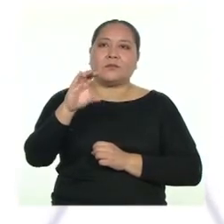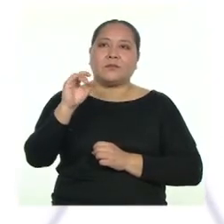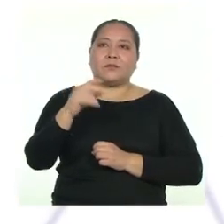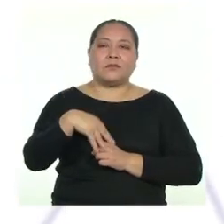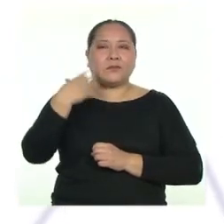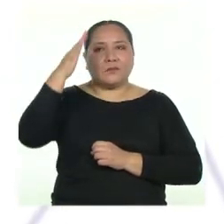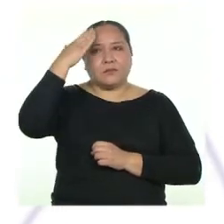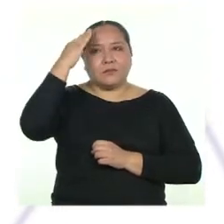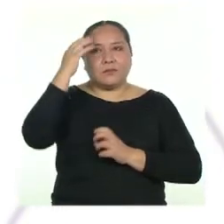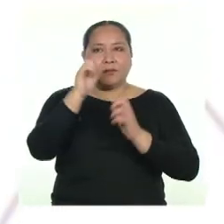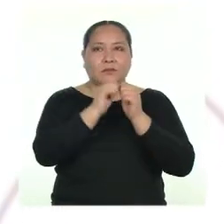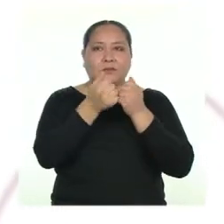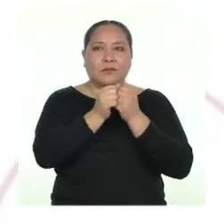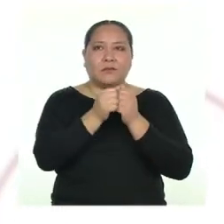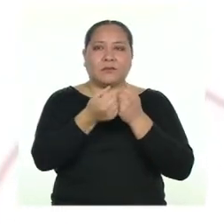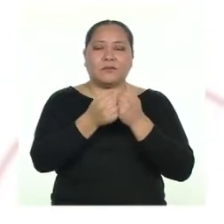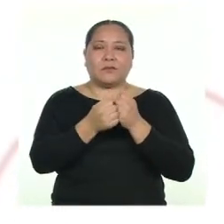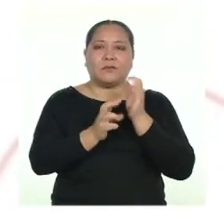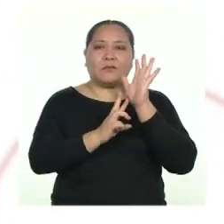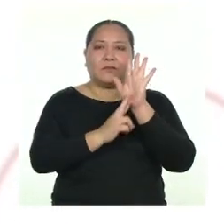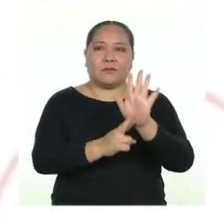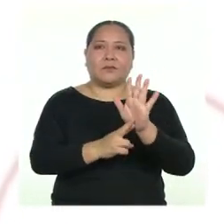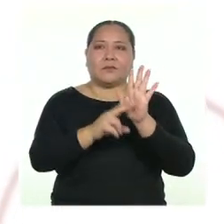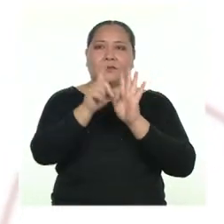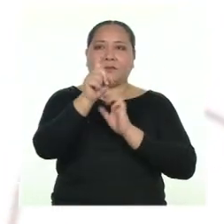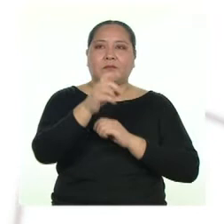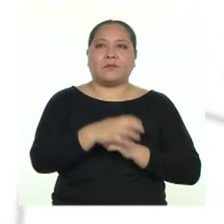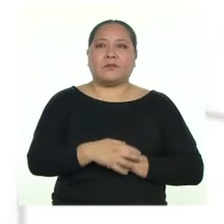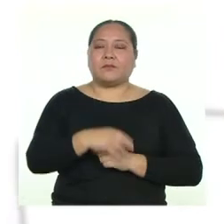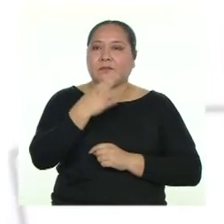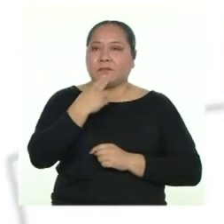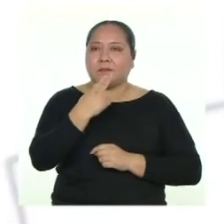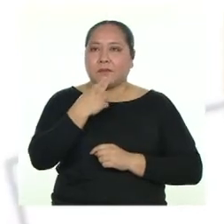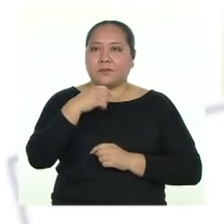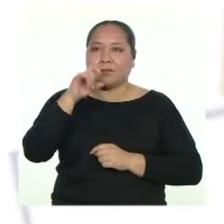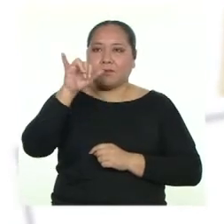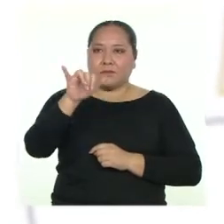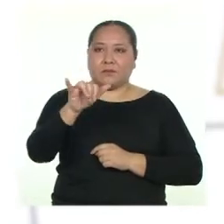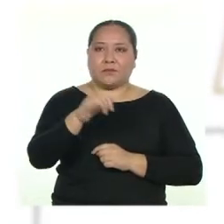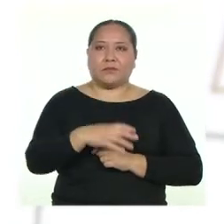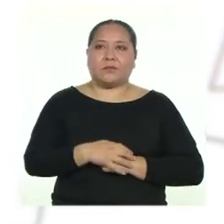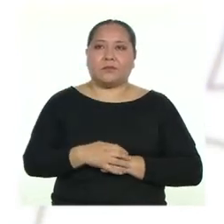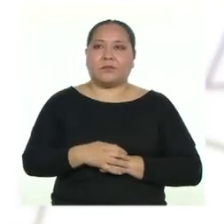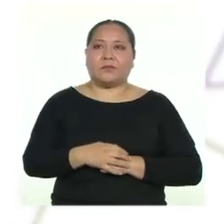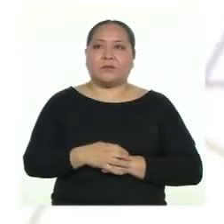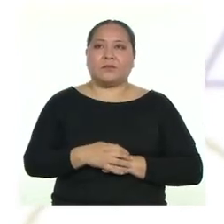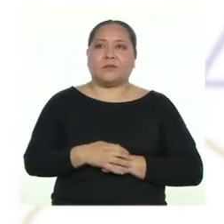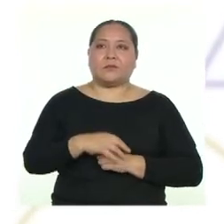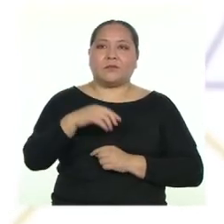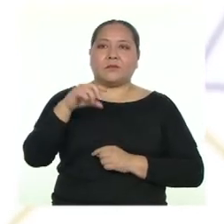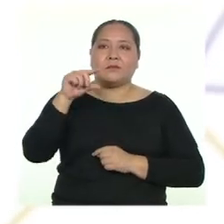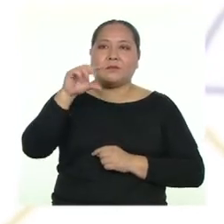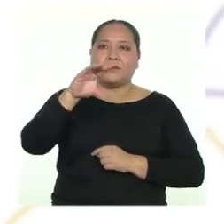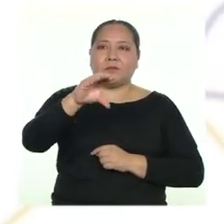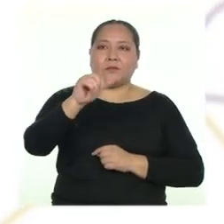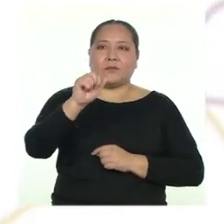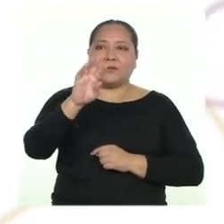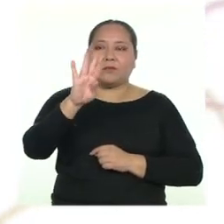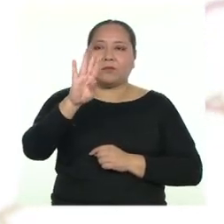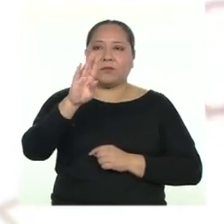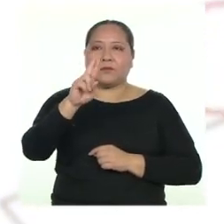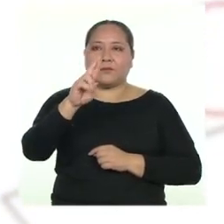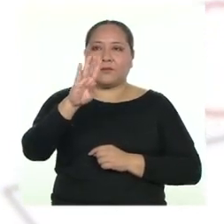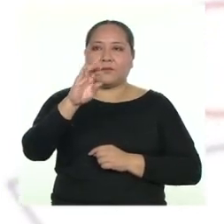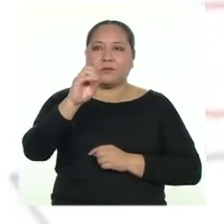de panes es representada por X y la de cucharaditas de azúcar por Y. Los gramos de carbohidratos que aportarían X